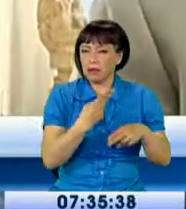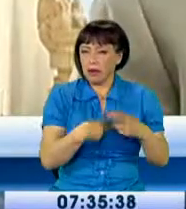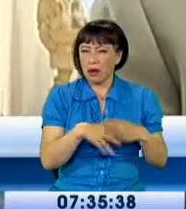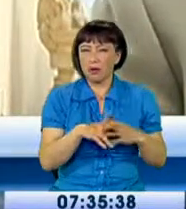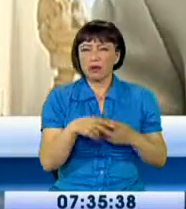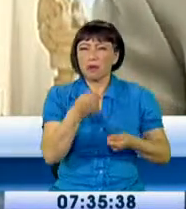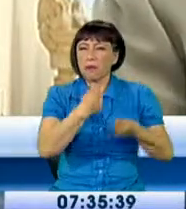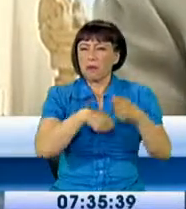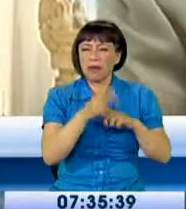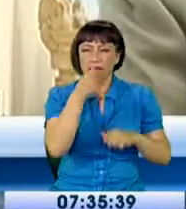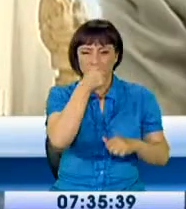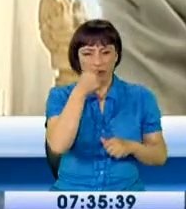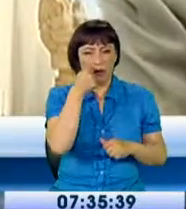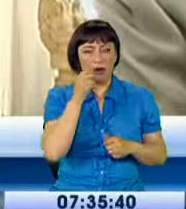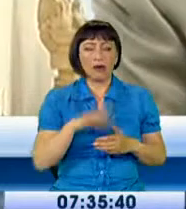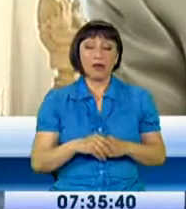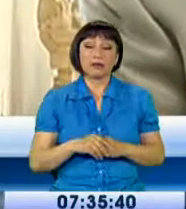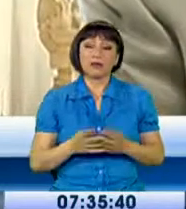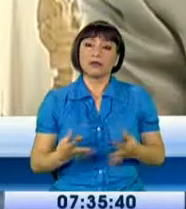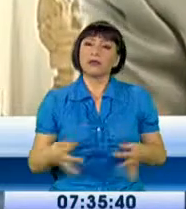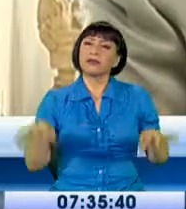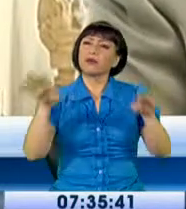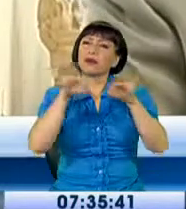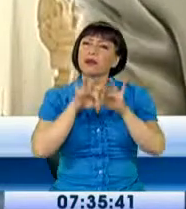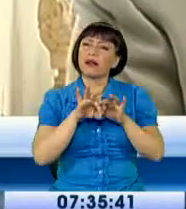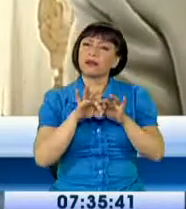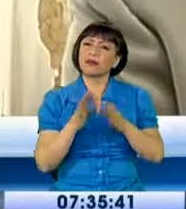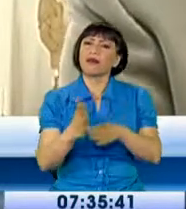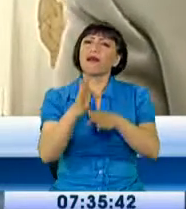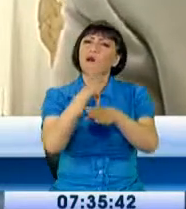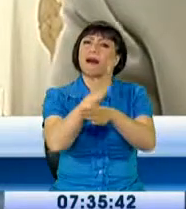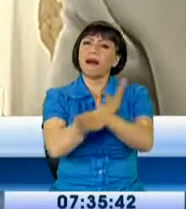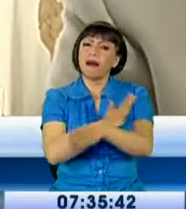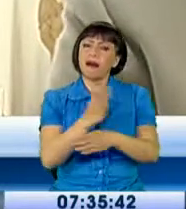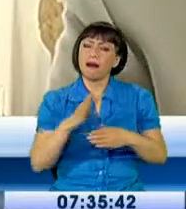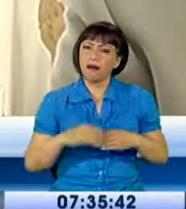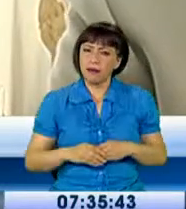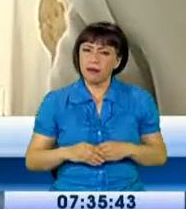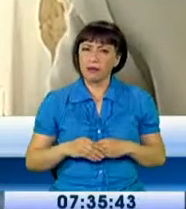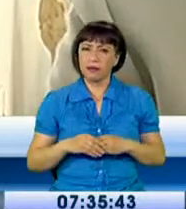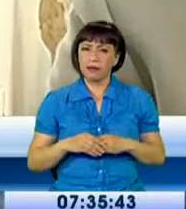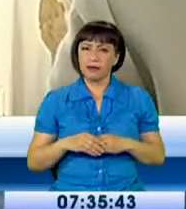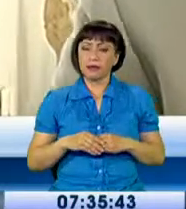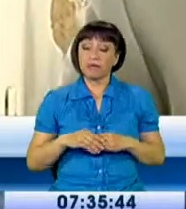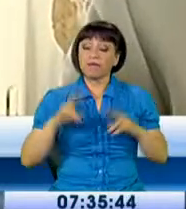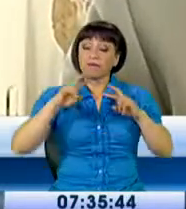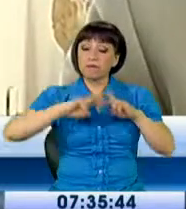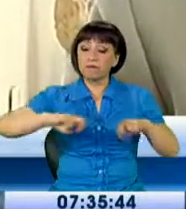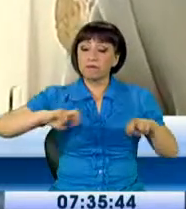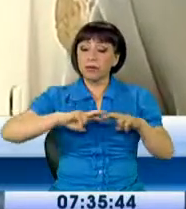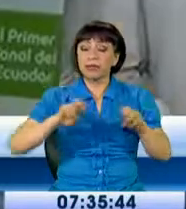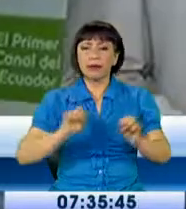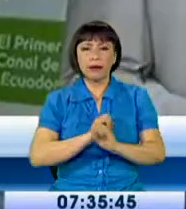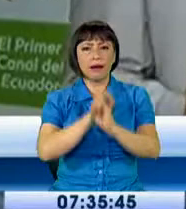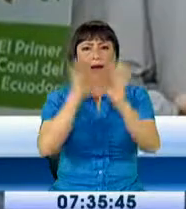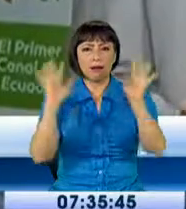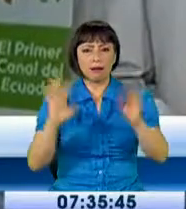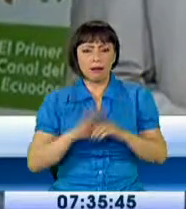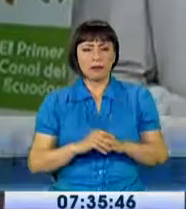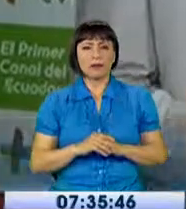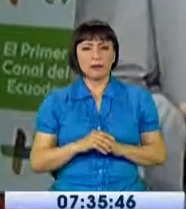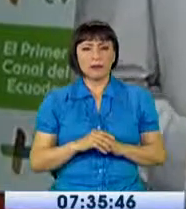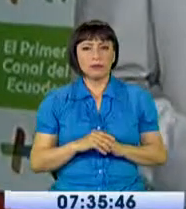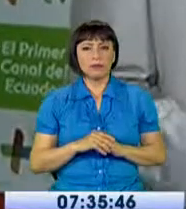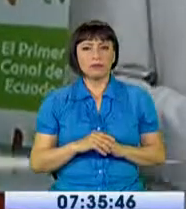es importante que la noticia crímenes, es decir, la noticia del delito, llegue al fiscal con claridad. La idea es